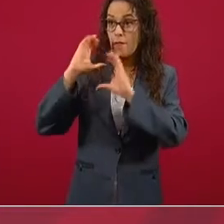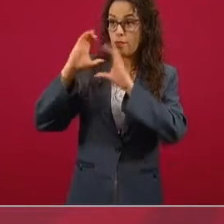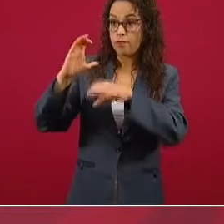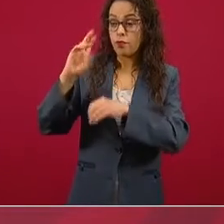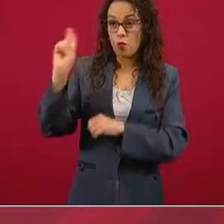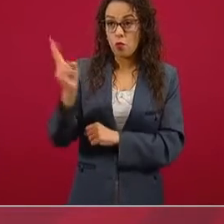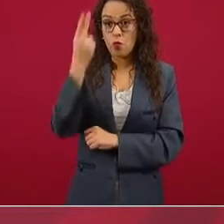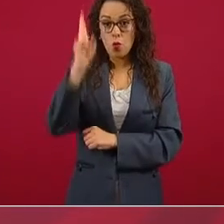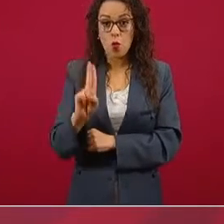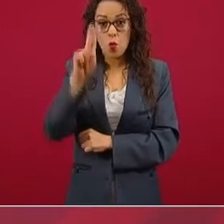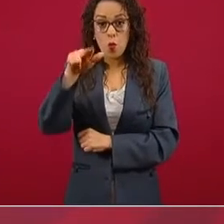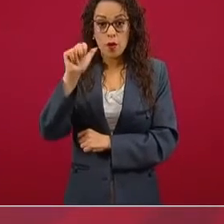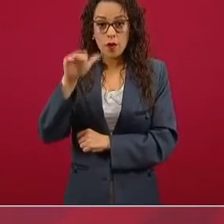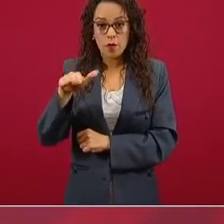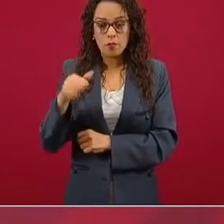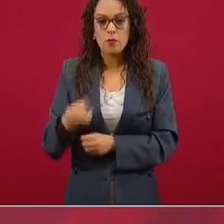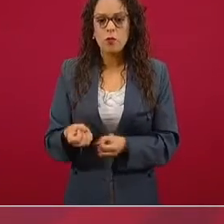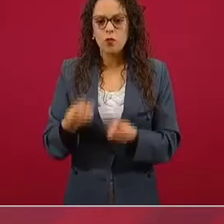10,000